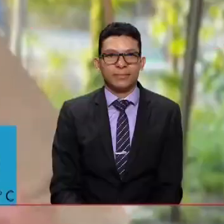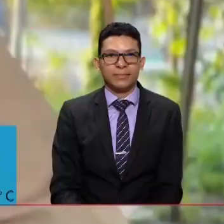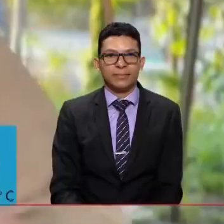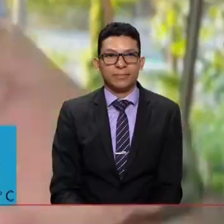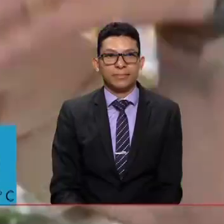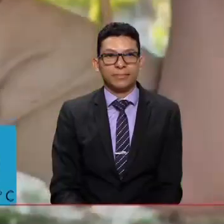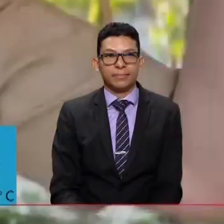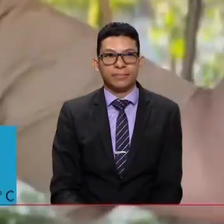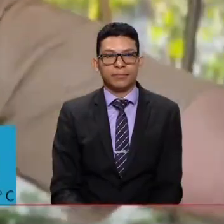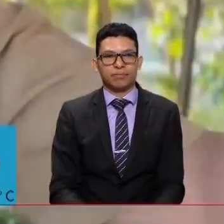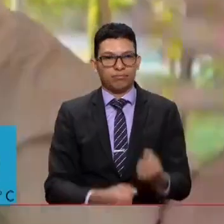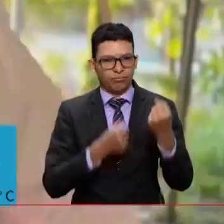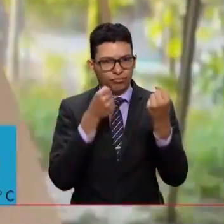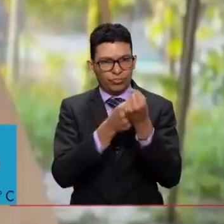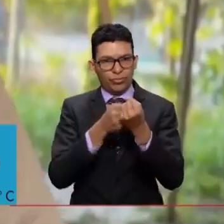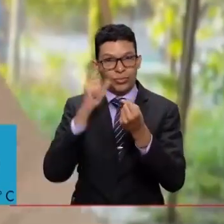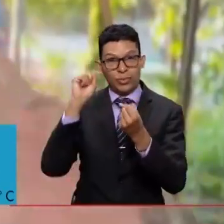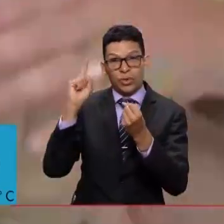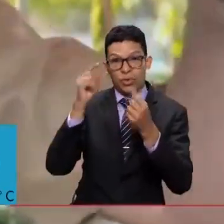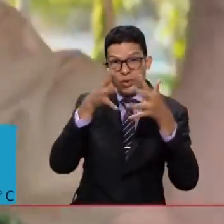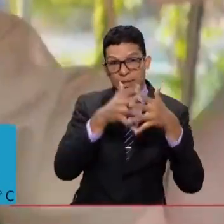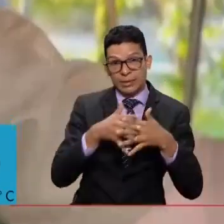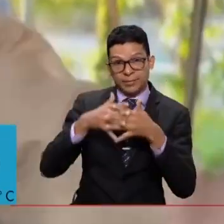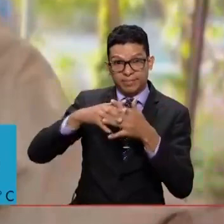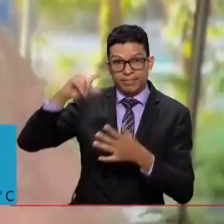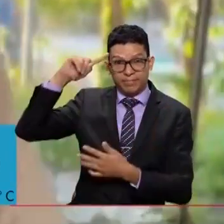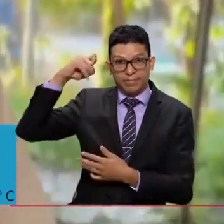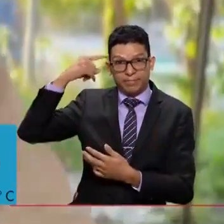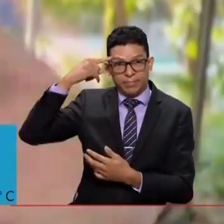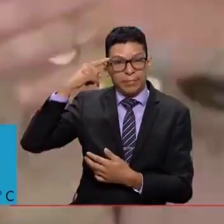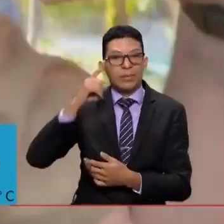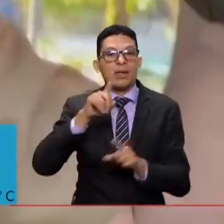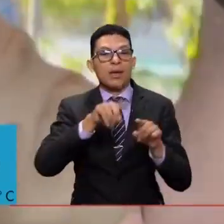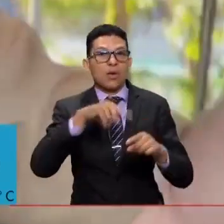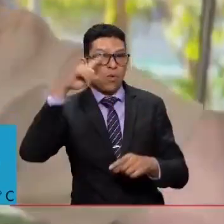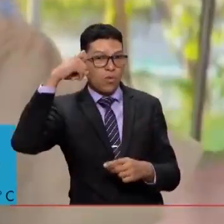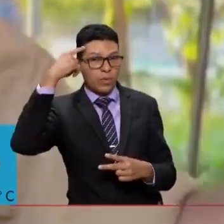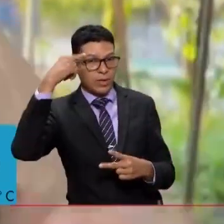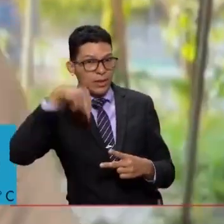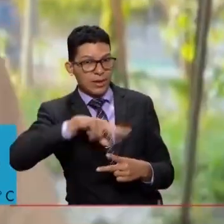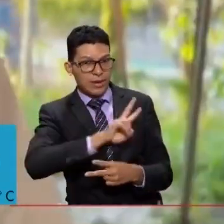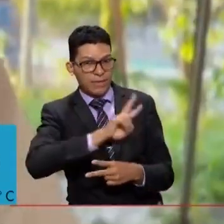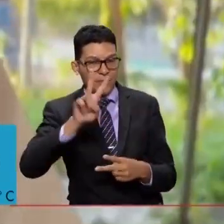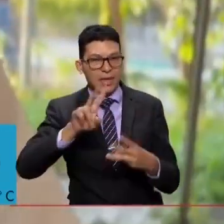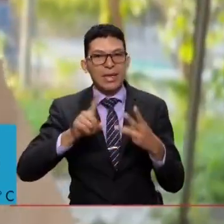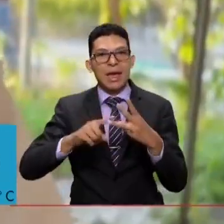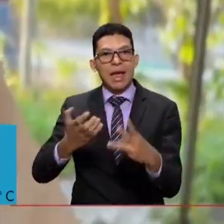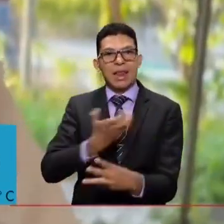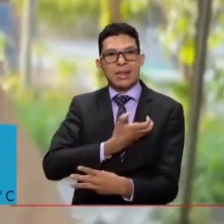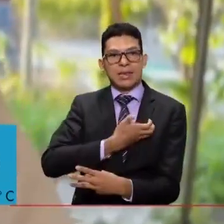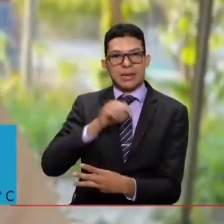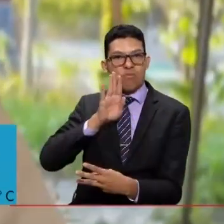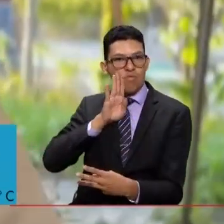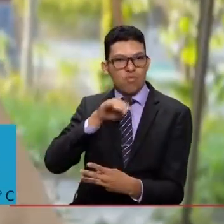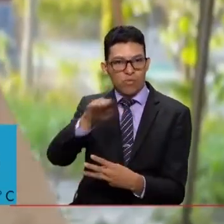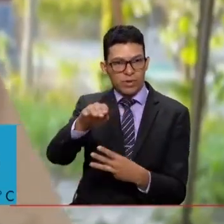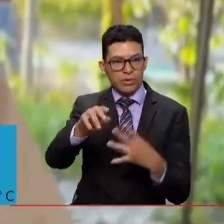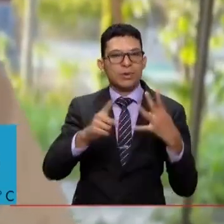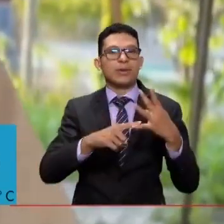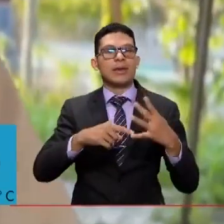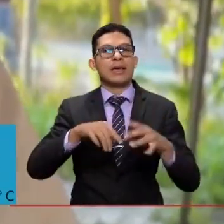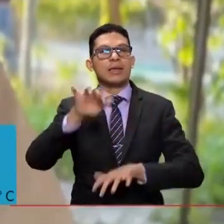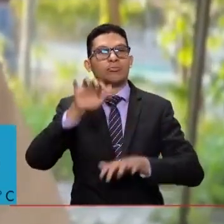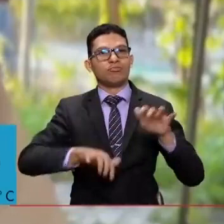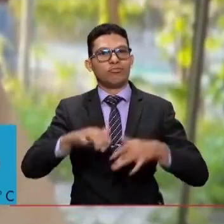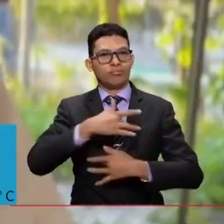Con apoyo de la Embajada Americana, Gobernación de Valle del Cauca, Alcaldía Distrital de Buenaventura, Secretaría de Salud del Distrito